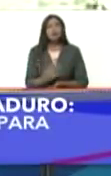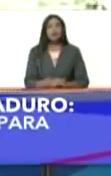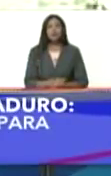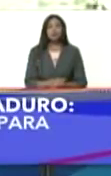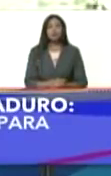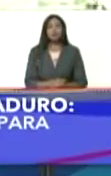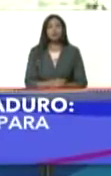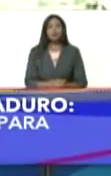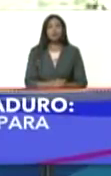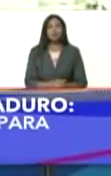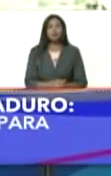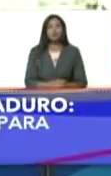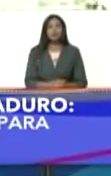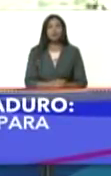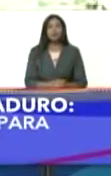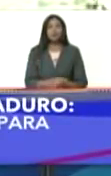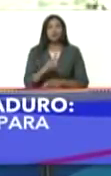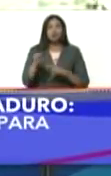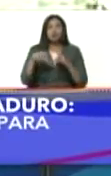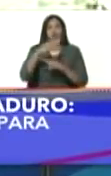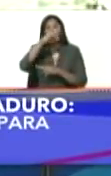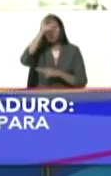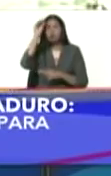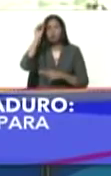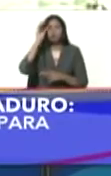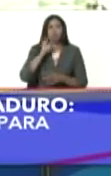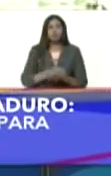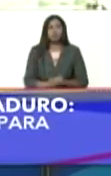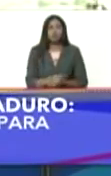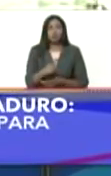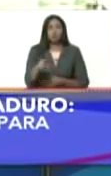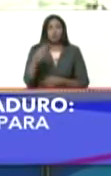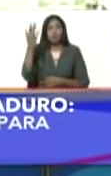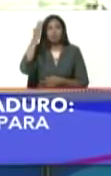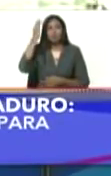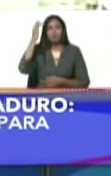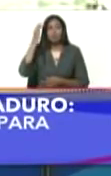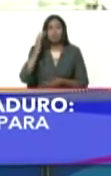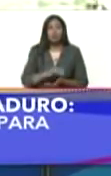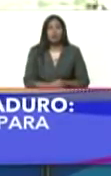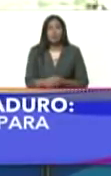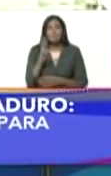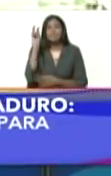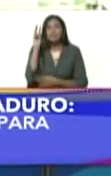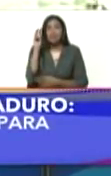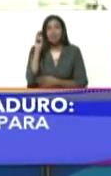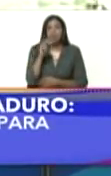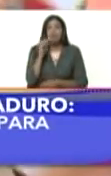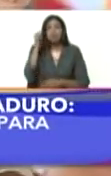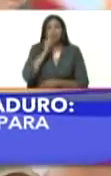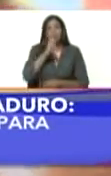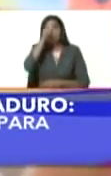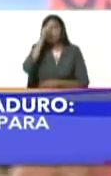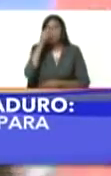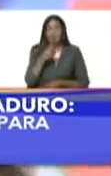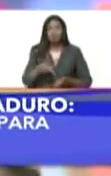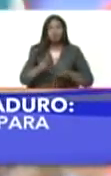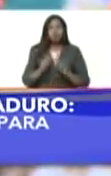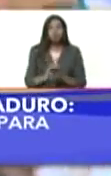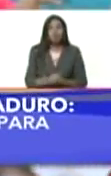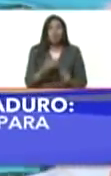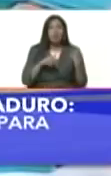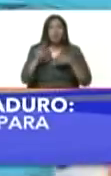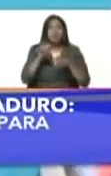¿ah? No more Trump, ya sabes, viernes, sábado y domingo,